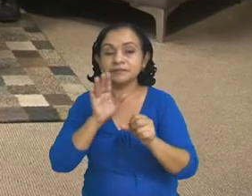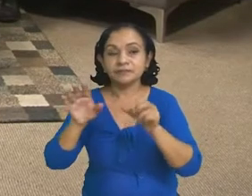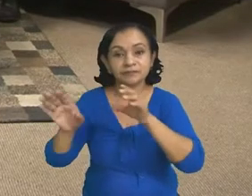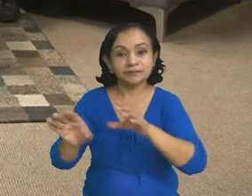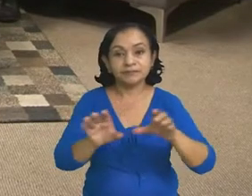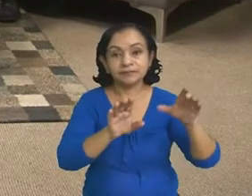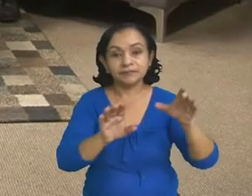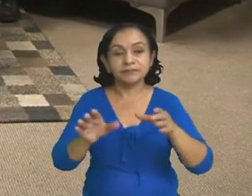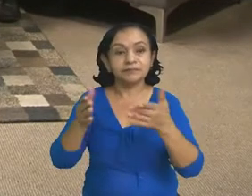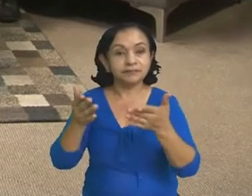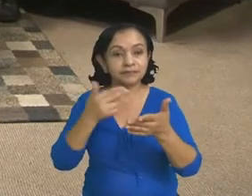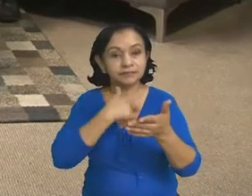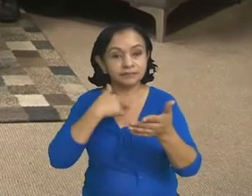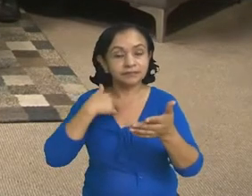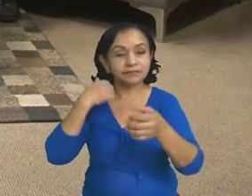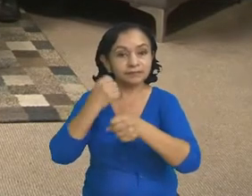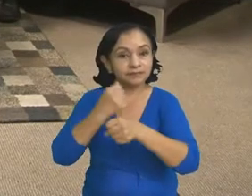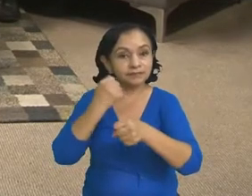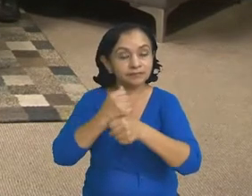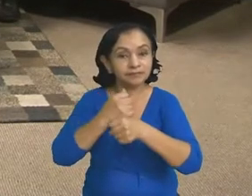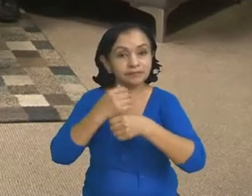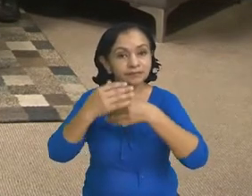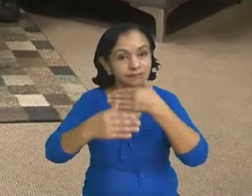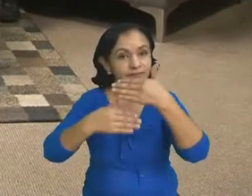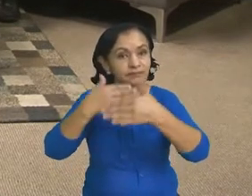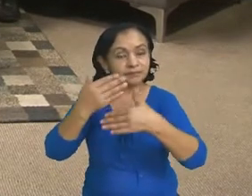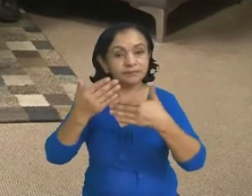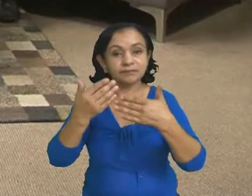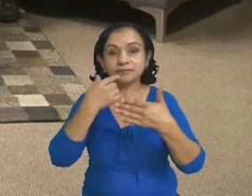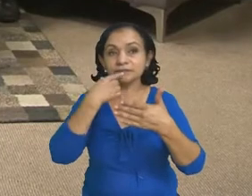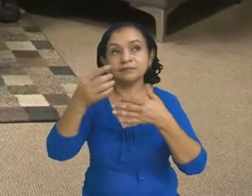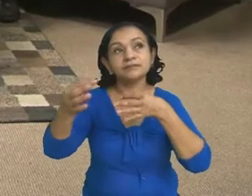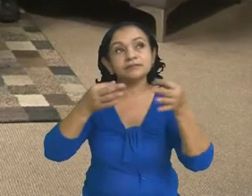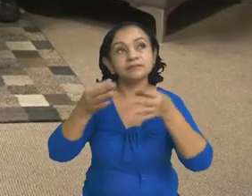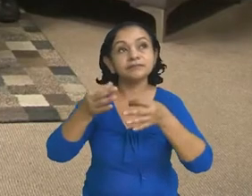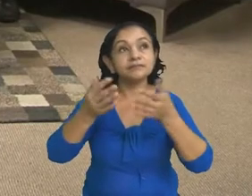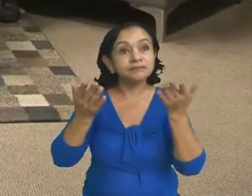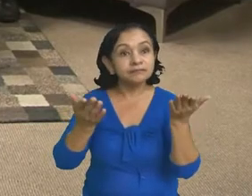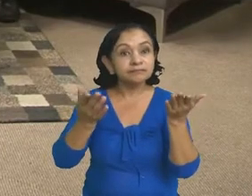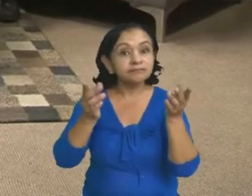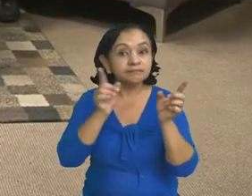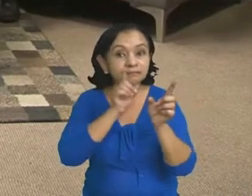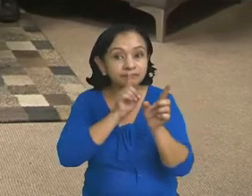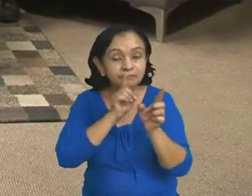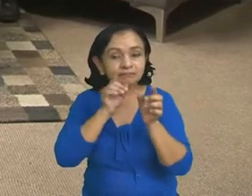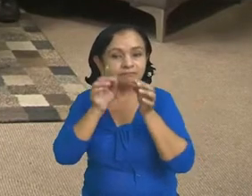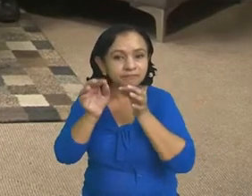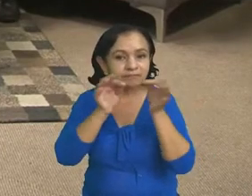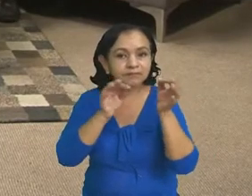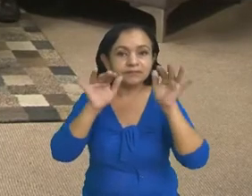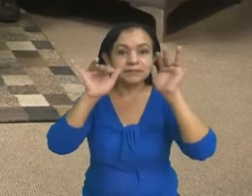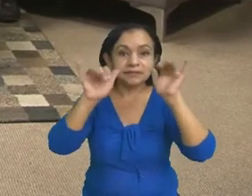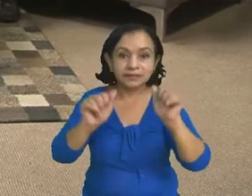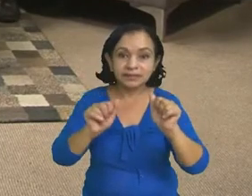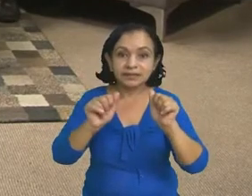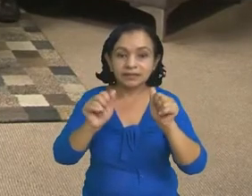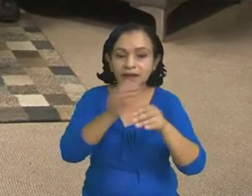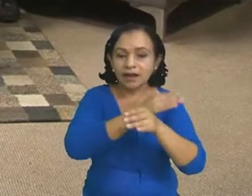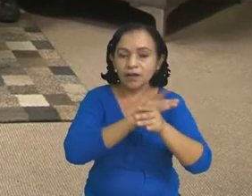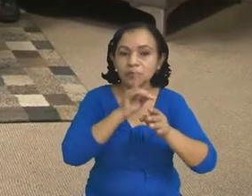que se han venido haciendo paulatinamente, así como decimos nosotros, bien calladitos, pero que ahora ya son